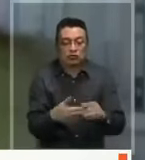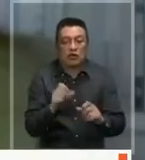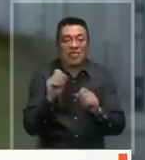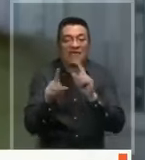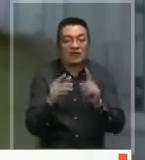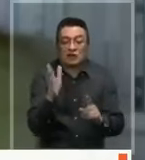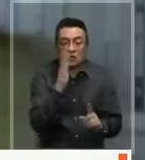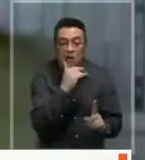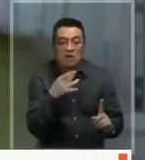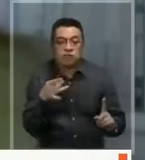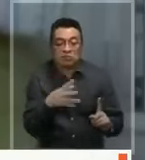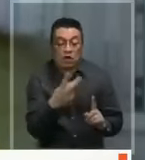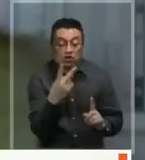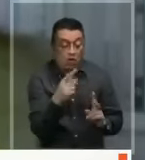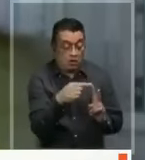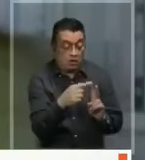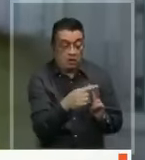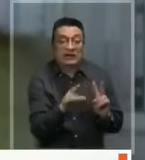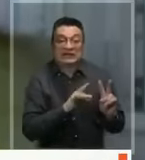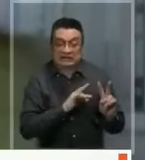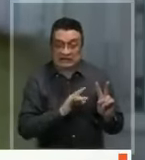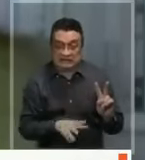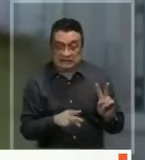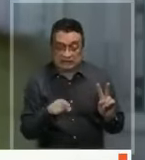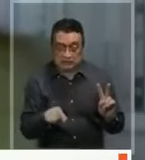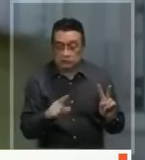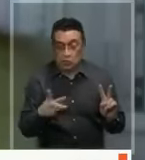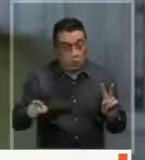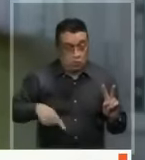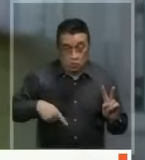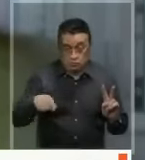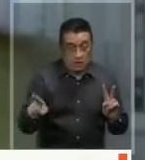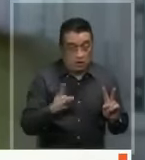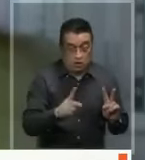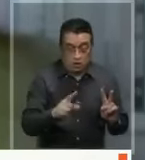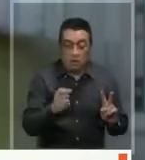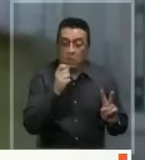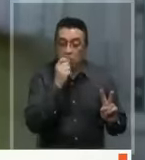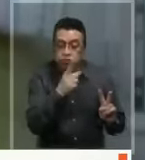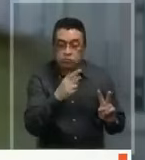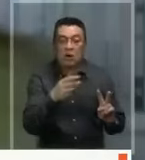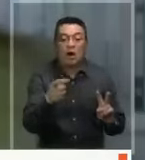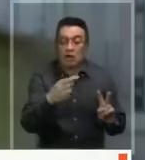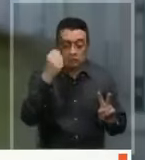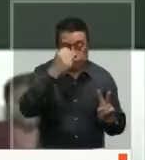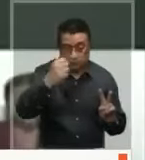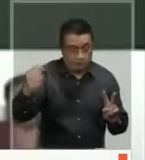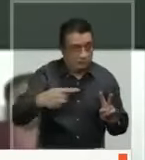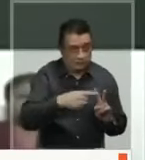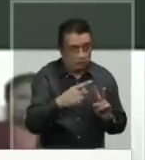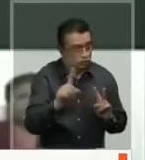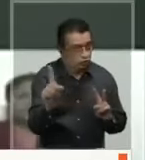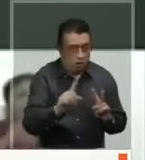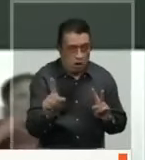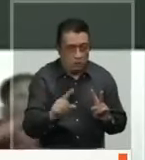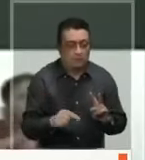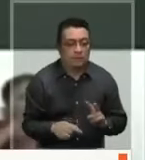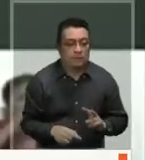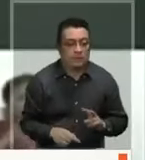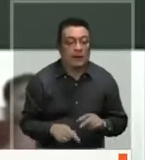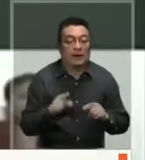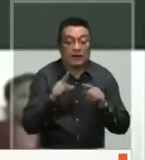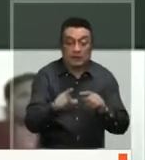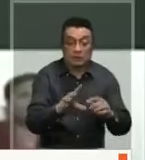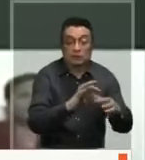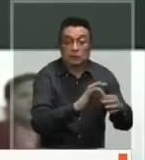defensa de dos ciudadanos chilenos que son inocentes, están siendo acusados de un delito que no han cometido. Esto en